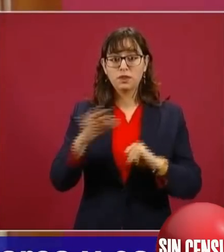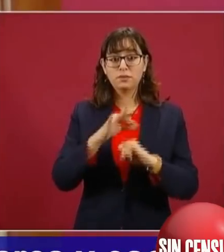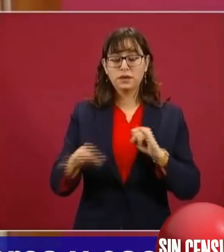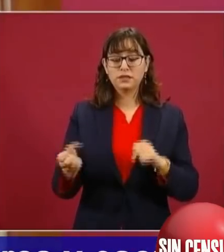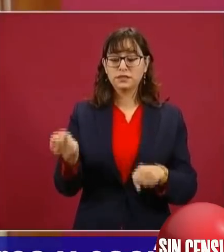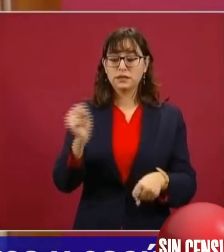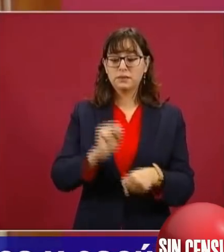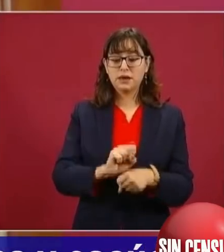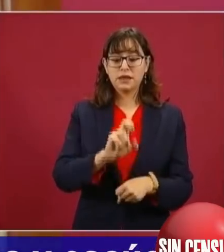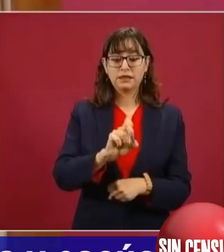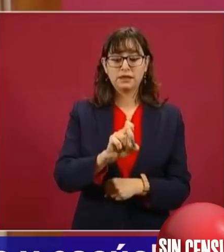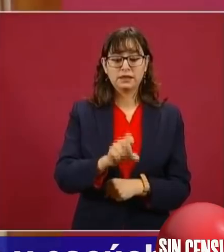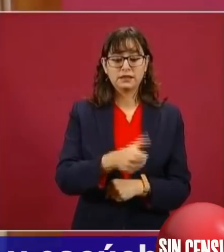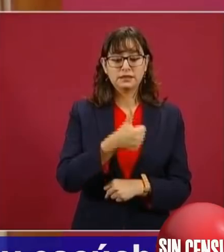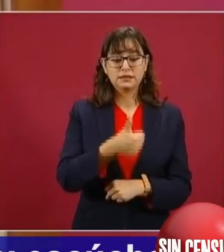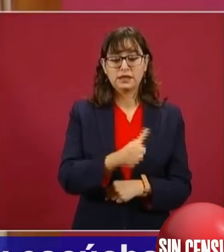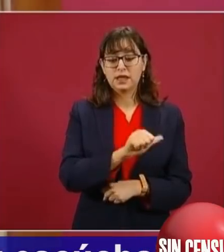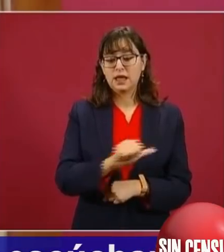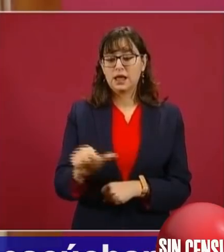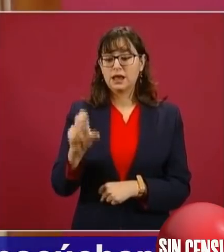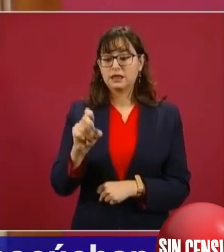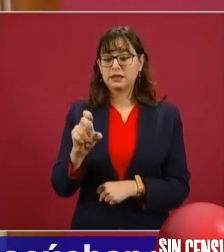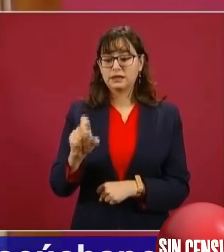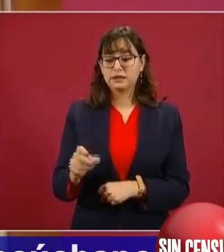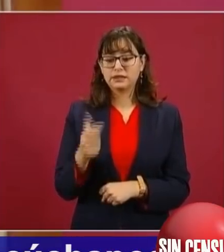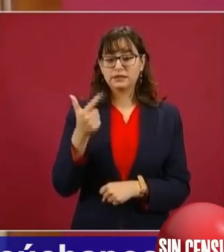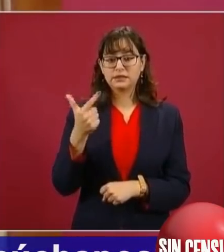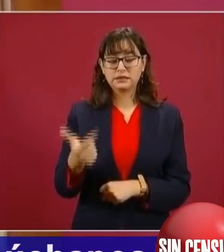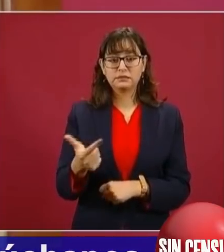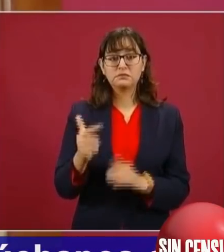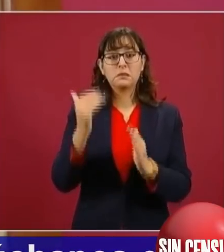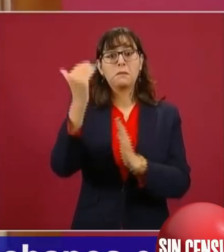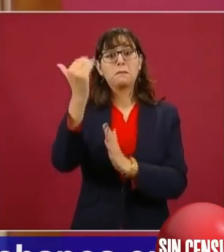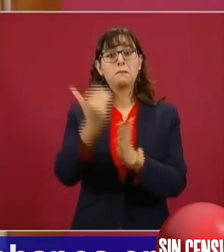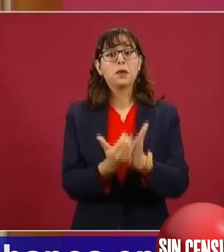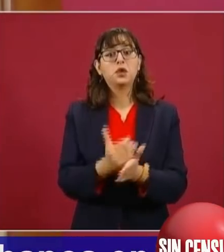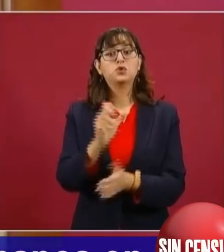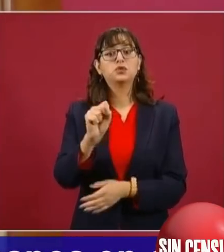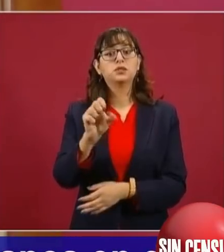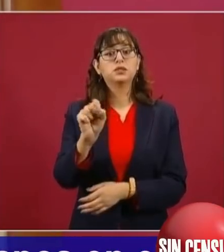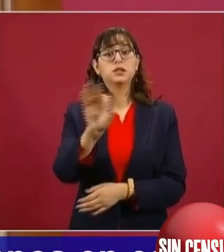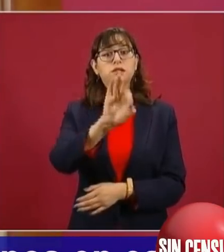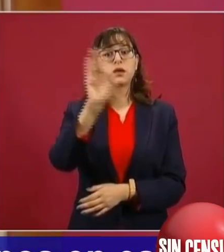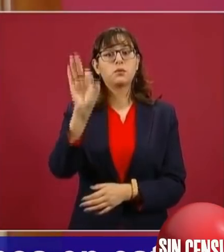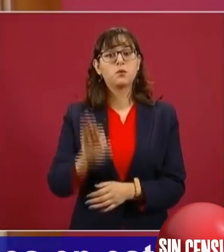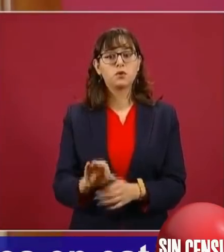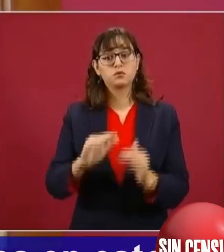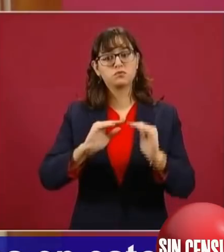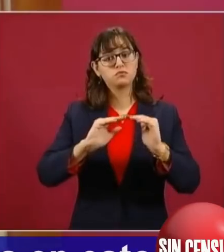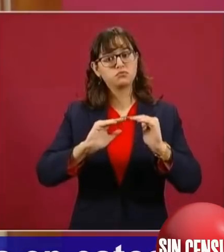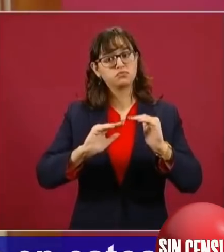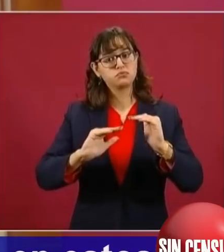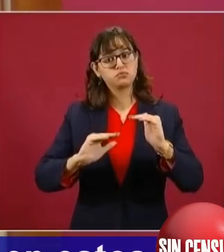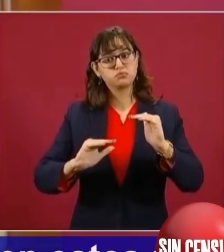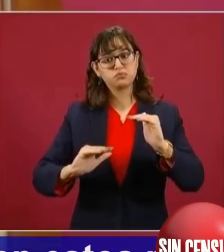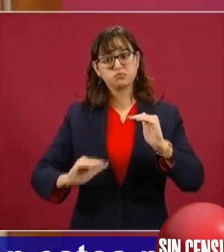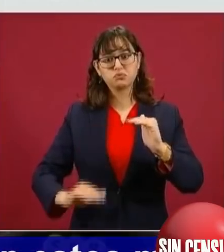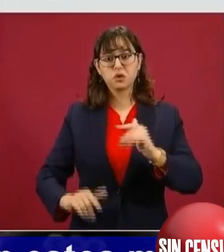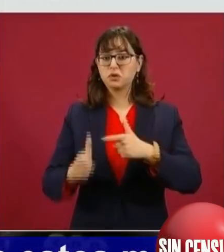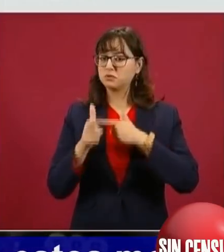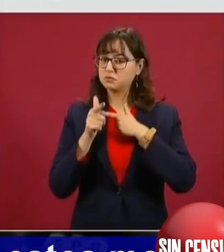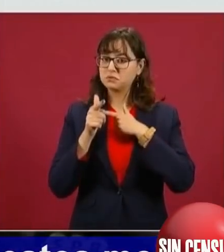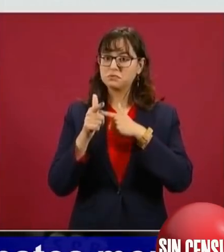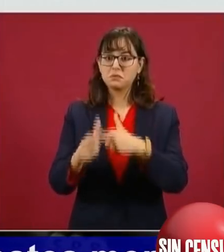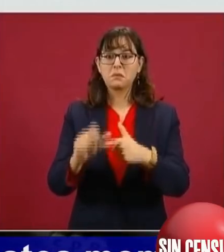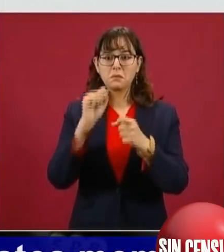36 a la 37, tenemos una reducción de casi el 60%. Y esto se ha mantenido de manera muy consistente en todas las